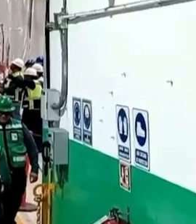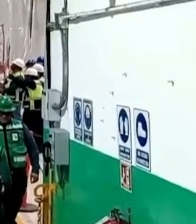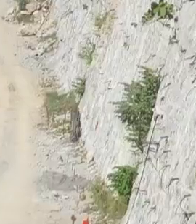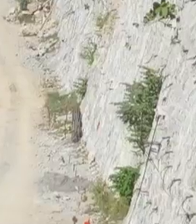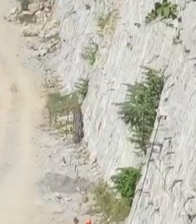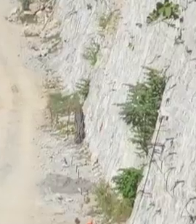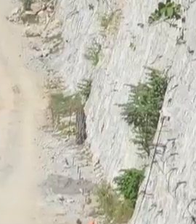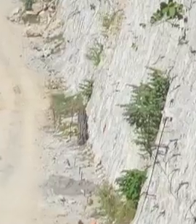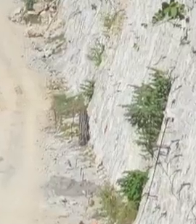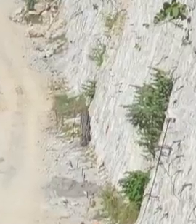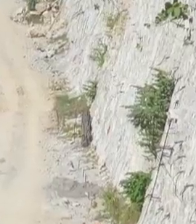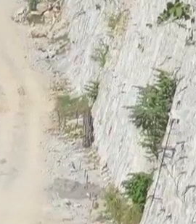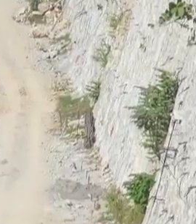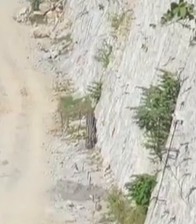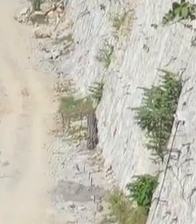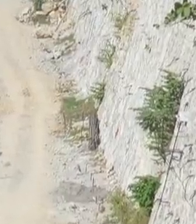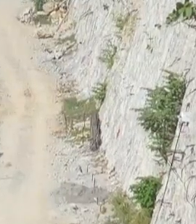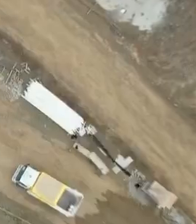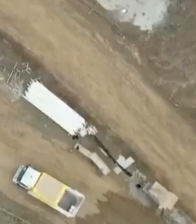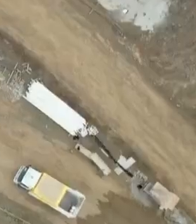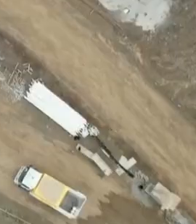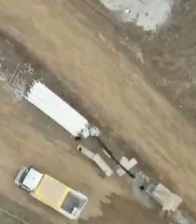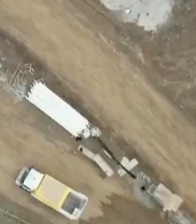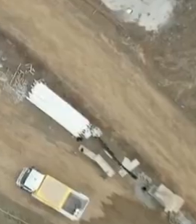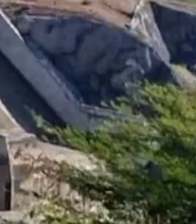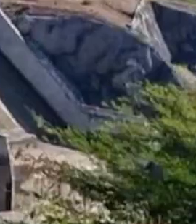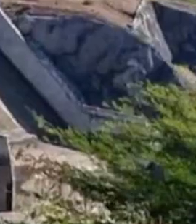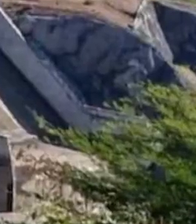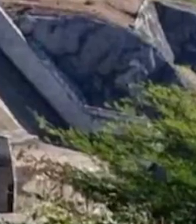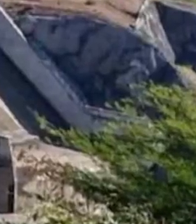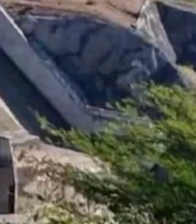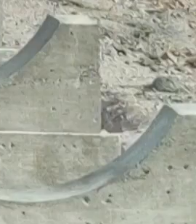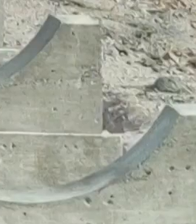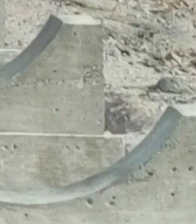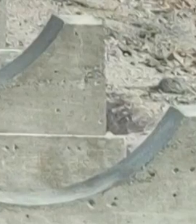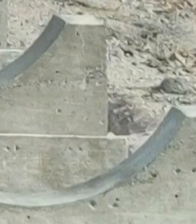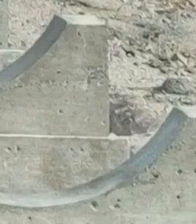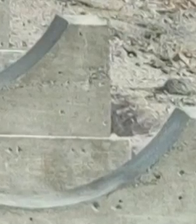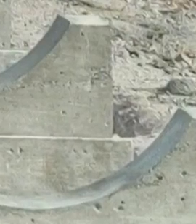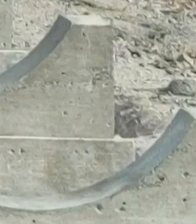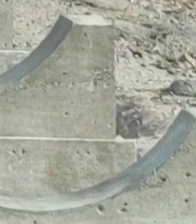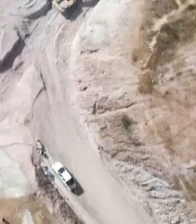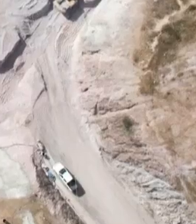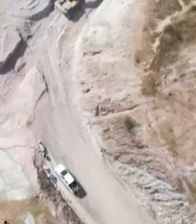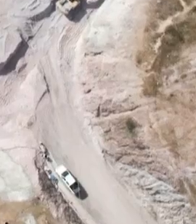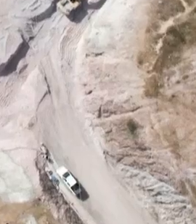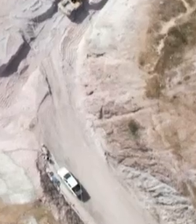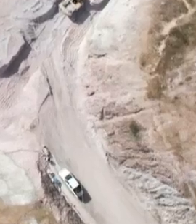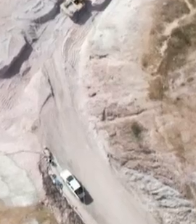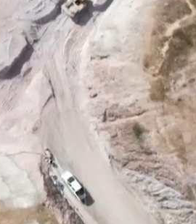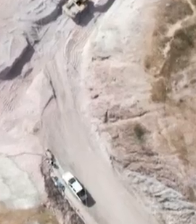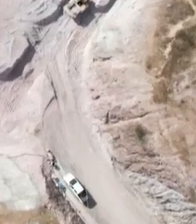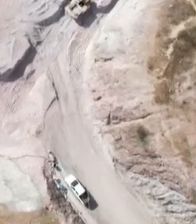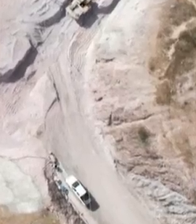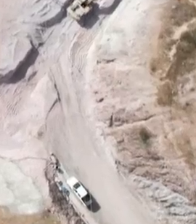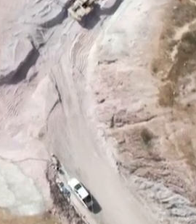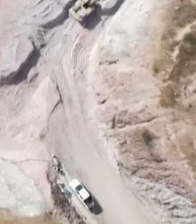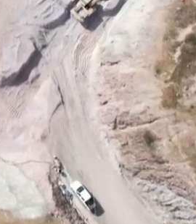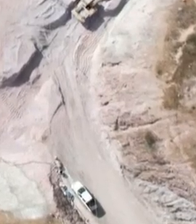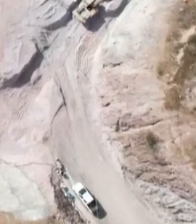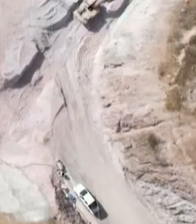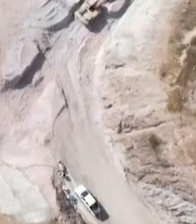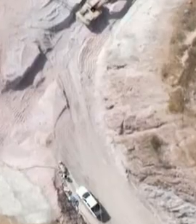En el caso de las centrales como Chicoacén 2, Santa María, Amata y Picachos, la llegada de sus equipos principales está